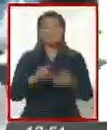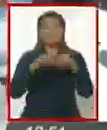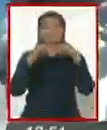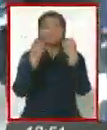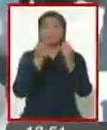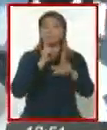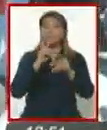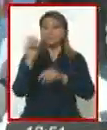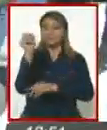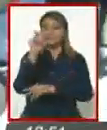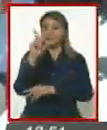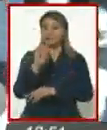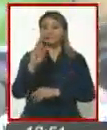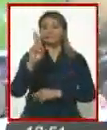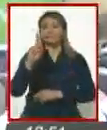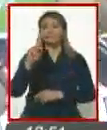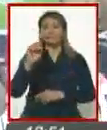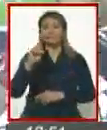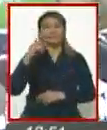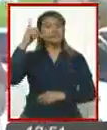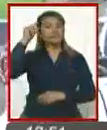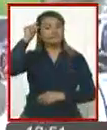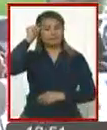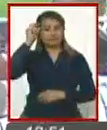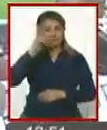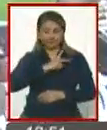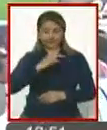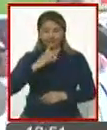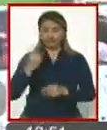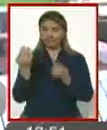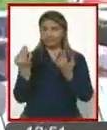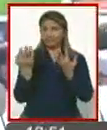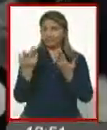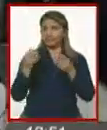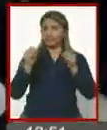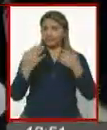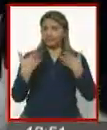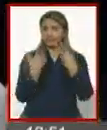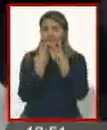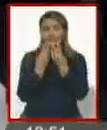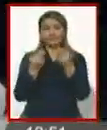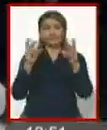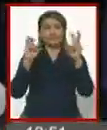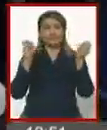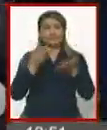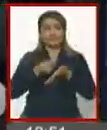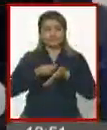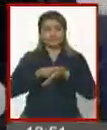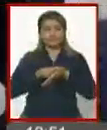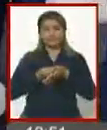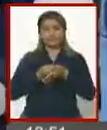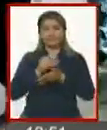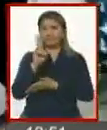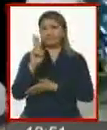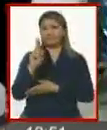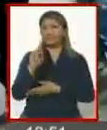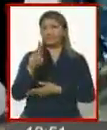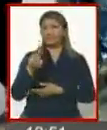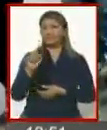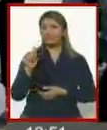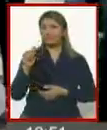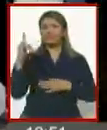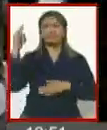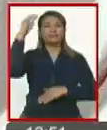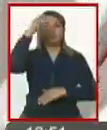diálogo en la ciudad de La Paz entre la UPEA y el gobierno. Diputados esperan de que se pueda dar una solución al tema presupuestario de la Universidad Pública